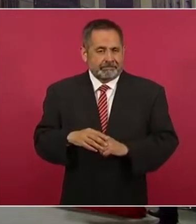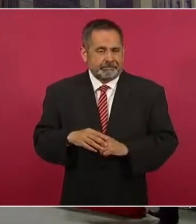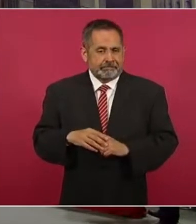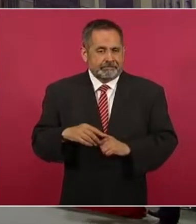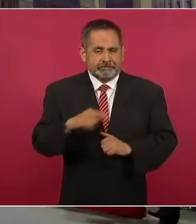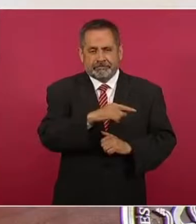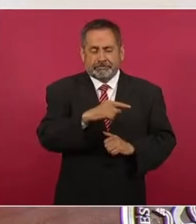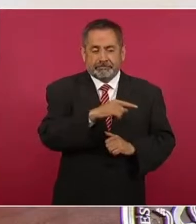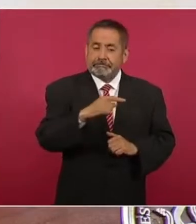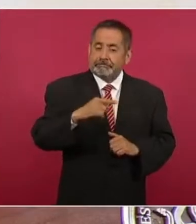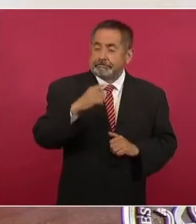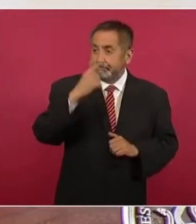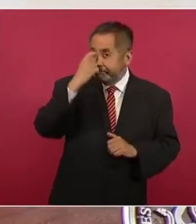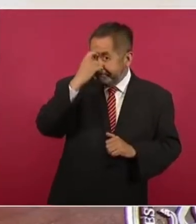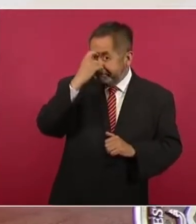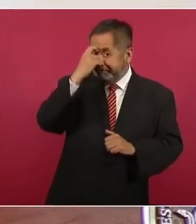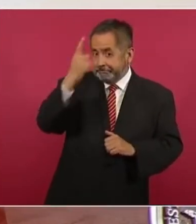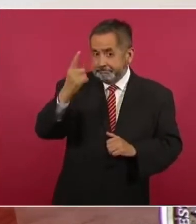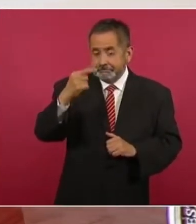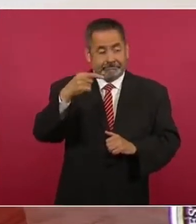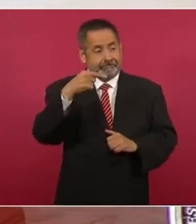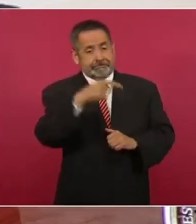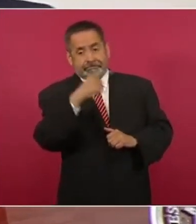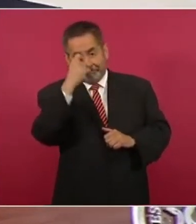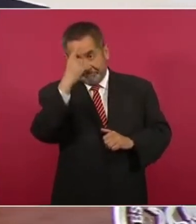de que iba a haber una explosión, una